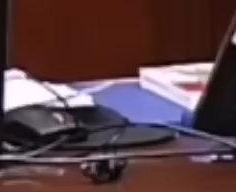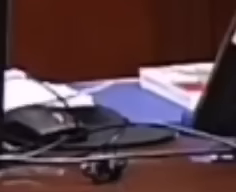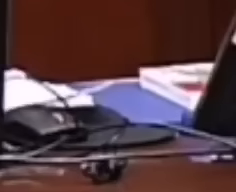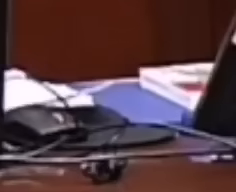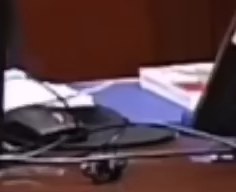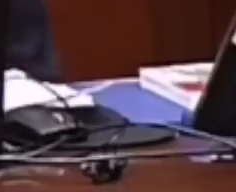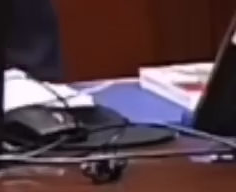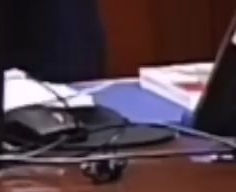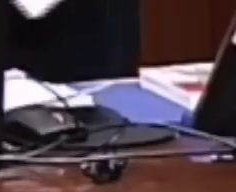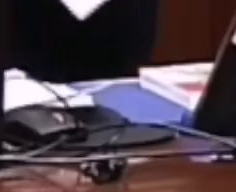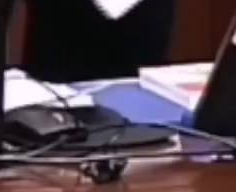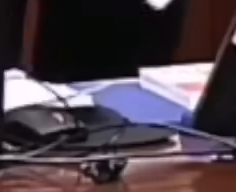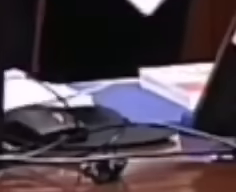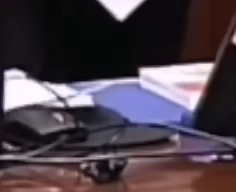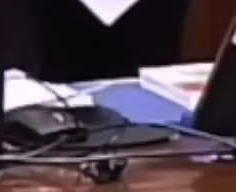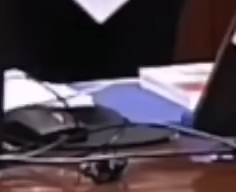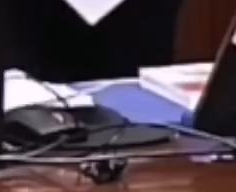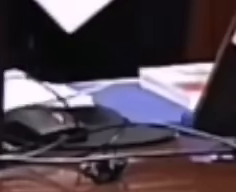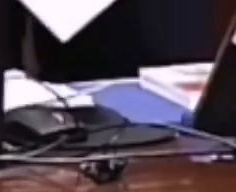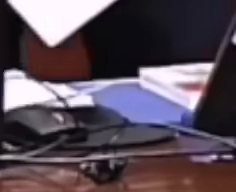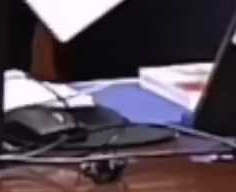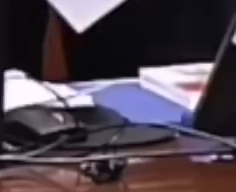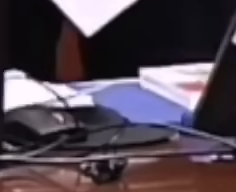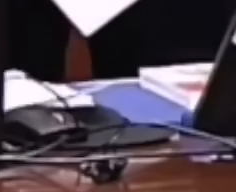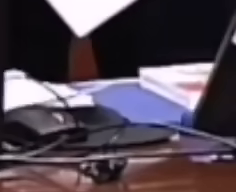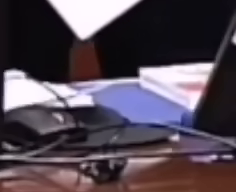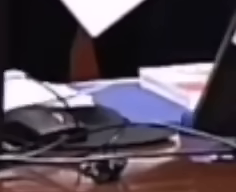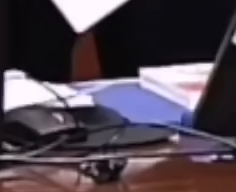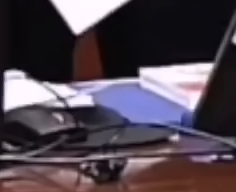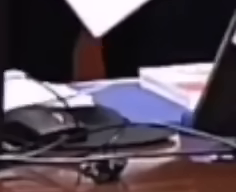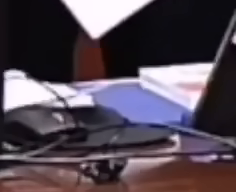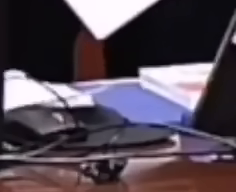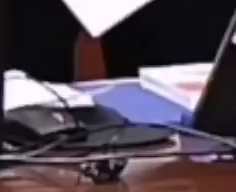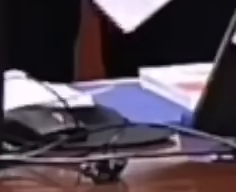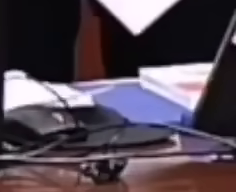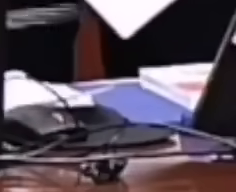Igualdad entre Mujeres y Hombres, para precisar el uso del lenguaje inclusivo.